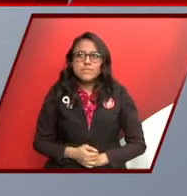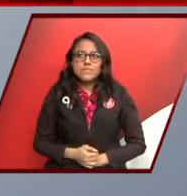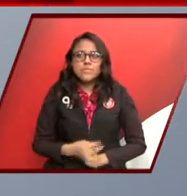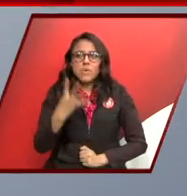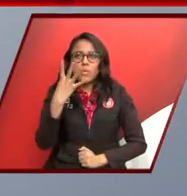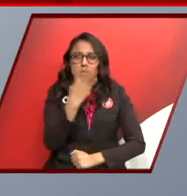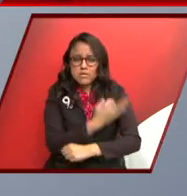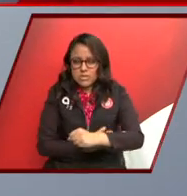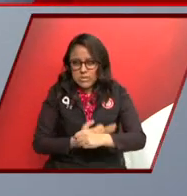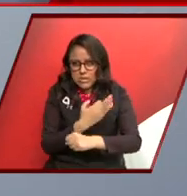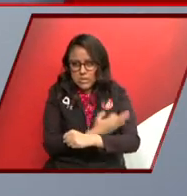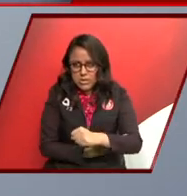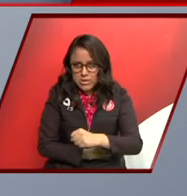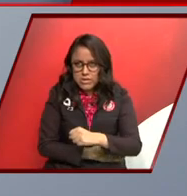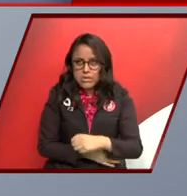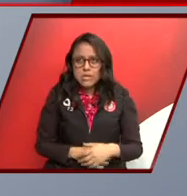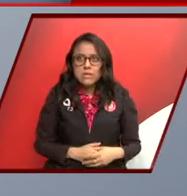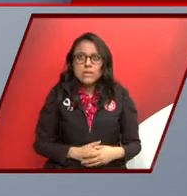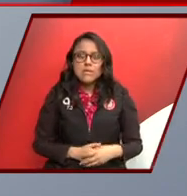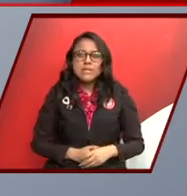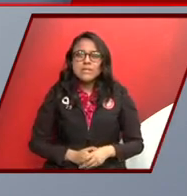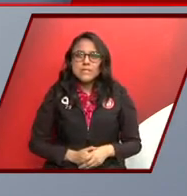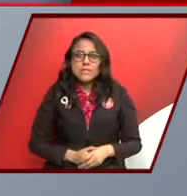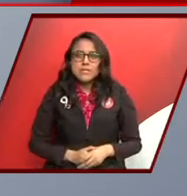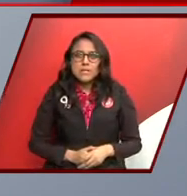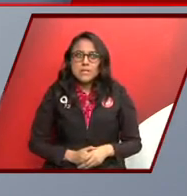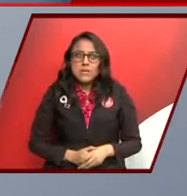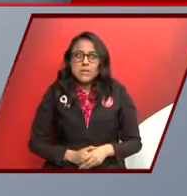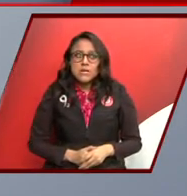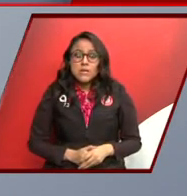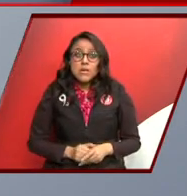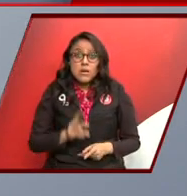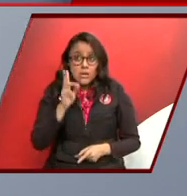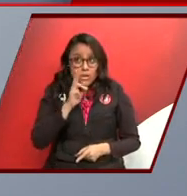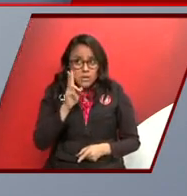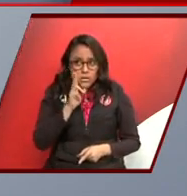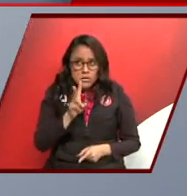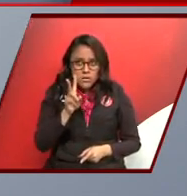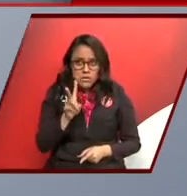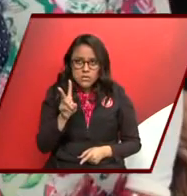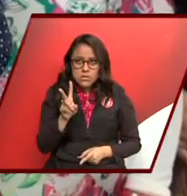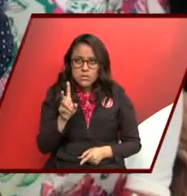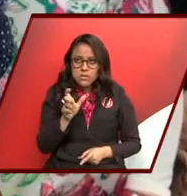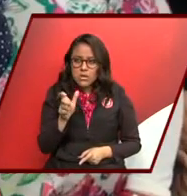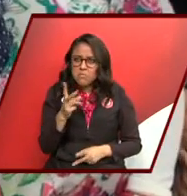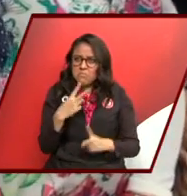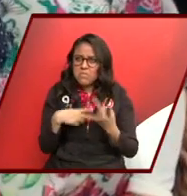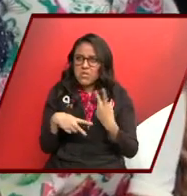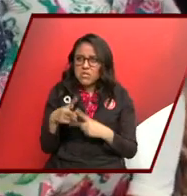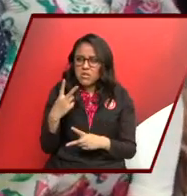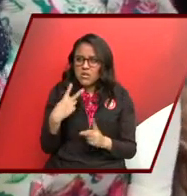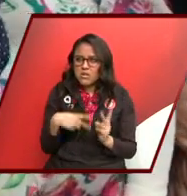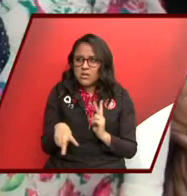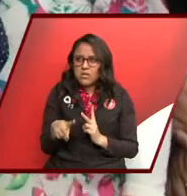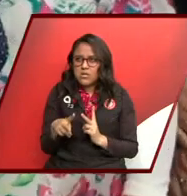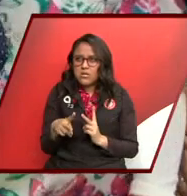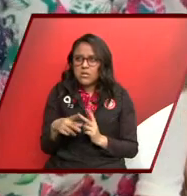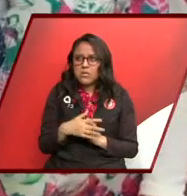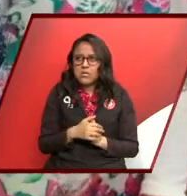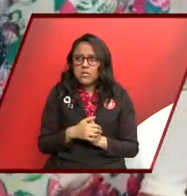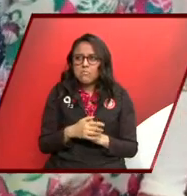las 4 de la tarde vimos que se vio que llegó una serie